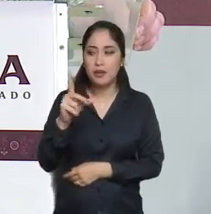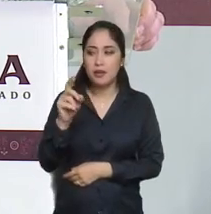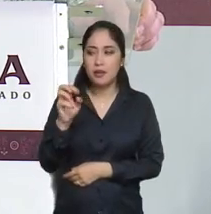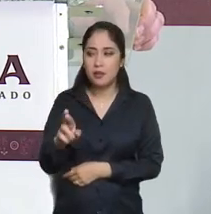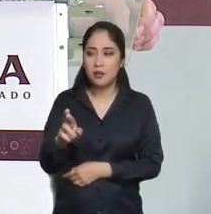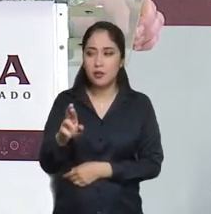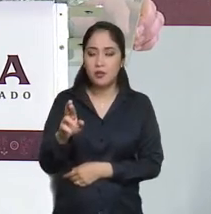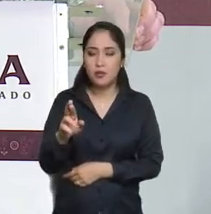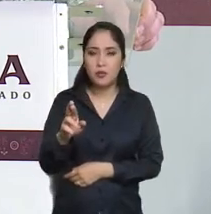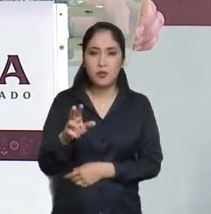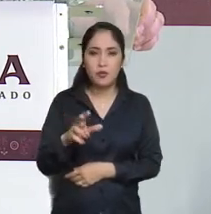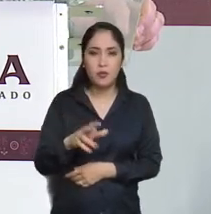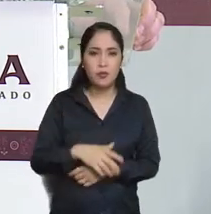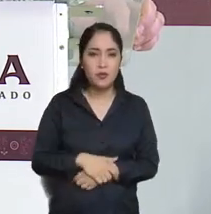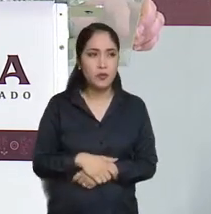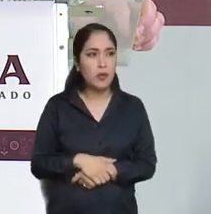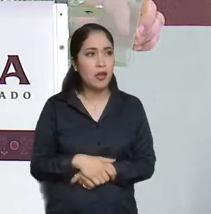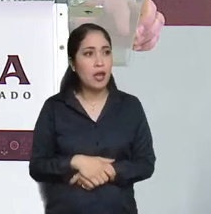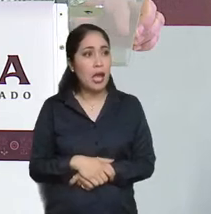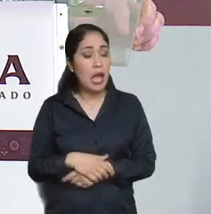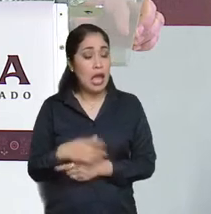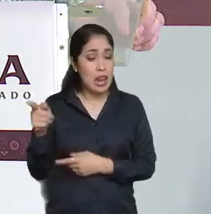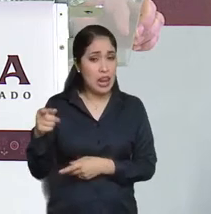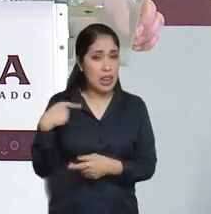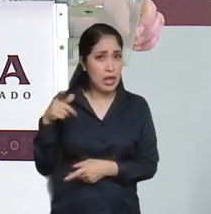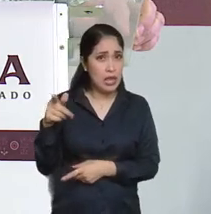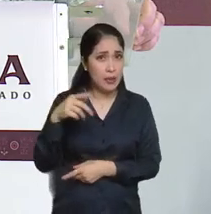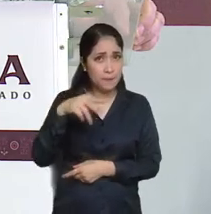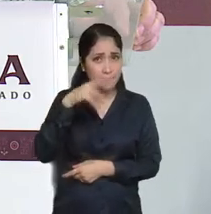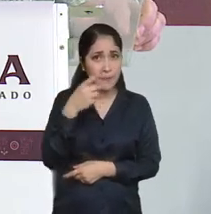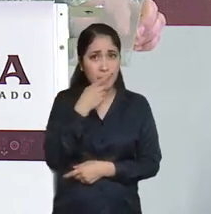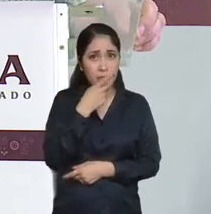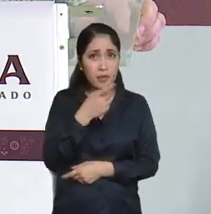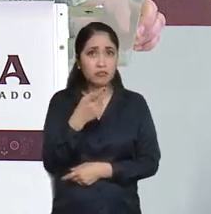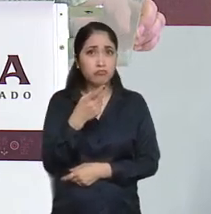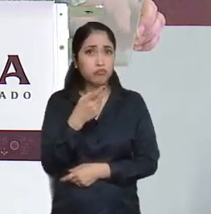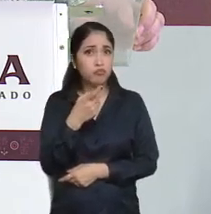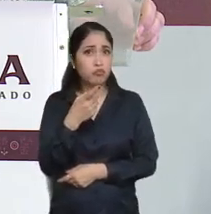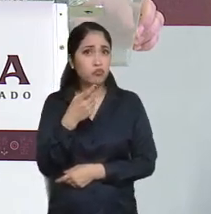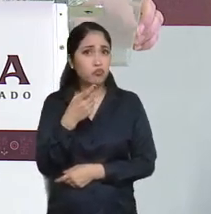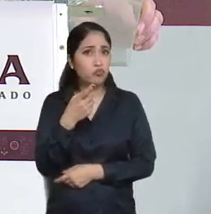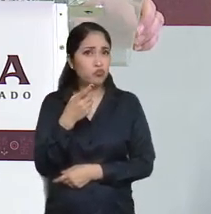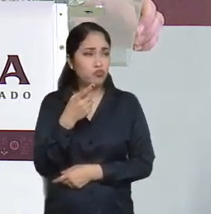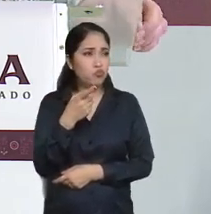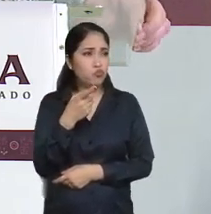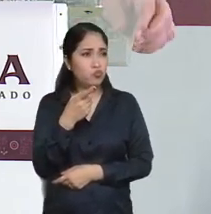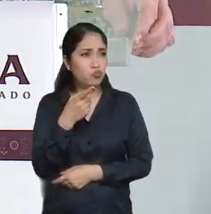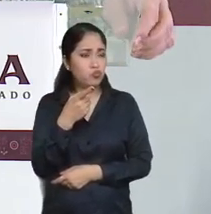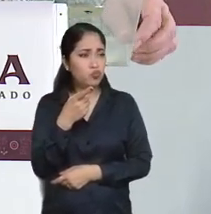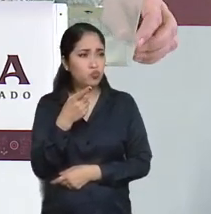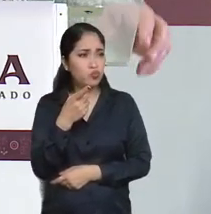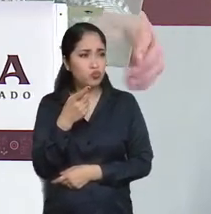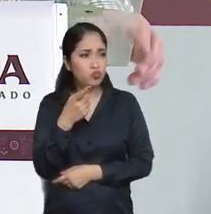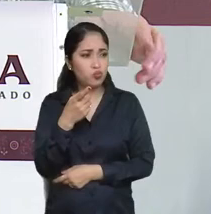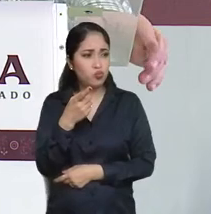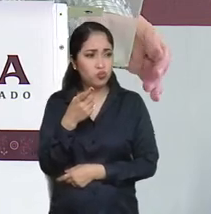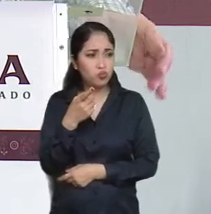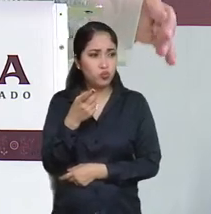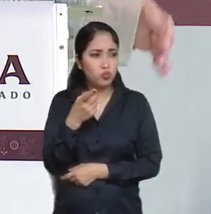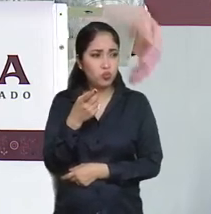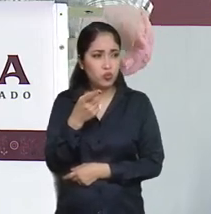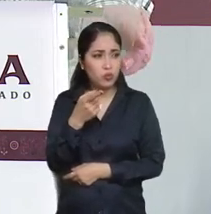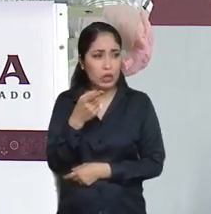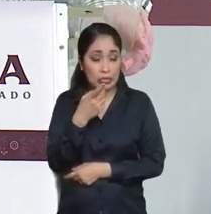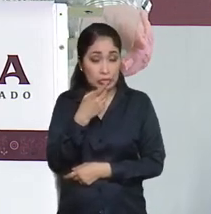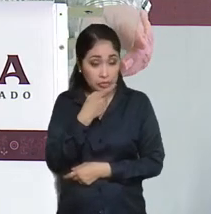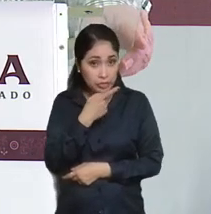porque al parecer dice, yo no he leído la nota, nomás vi la encabezado, que al parecer se dice que se entregó